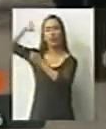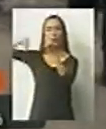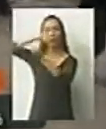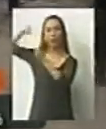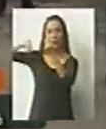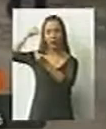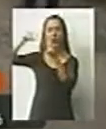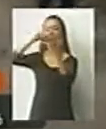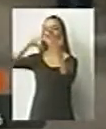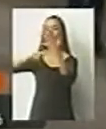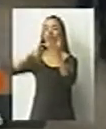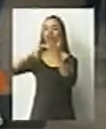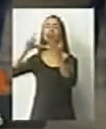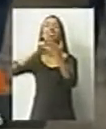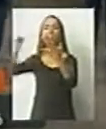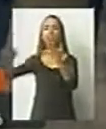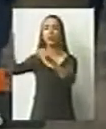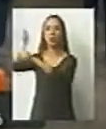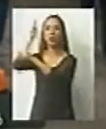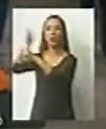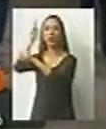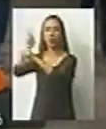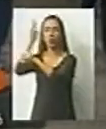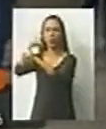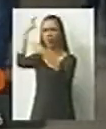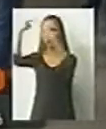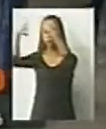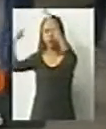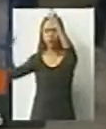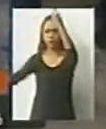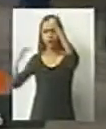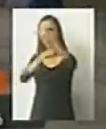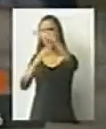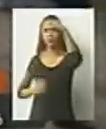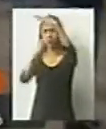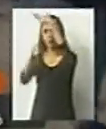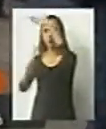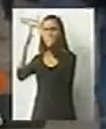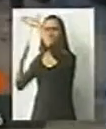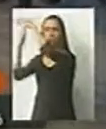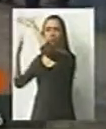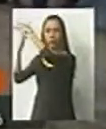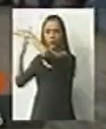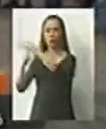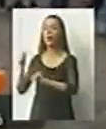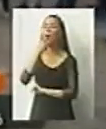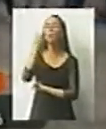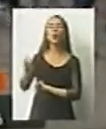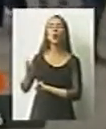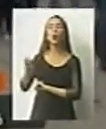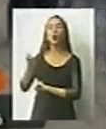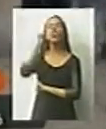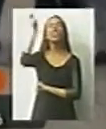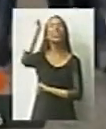Seguridad y otras autoridades, bueno, en este momento no me vienen a la mente. ¿El responsable de estas cooperativas estuvo